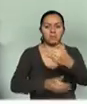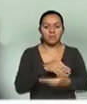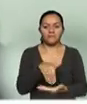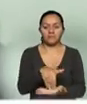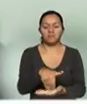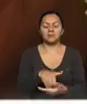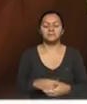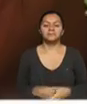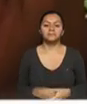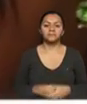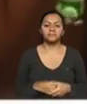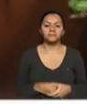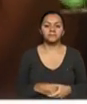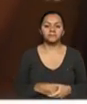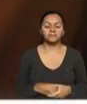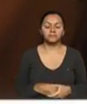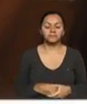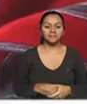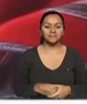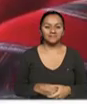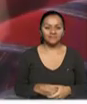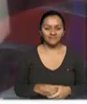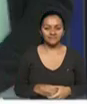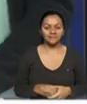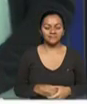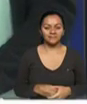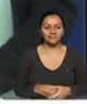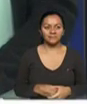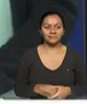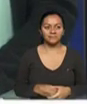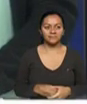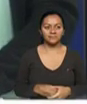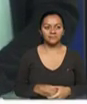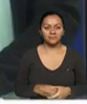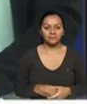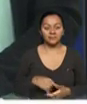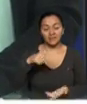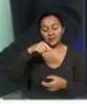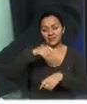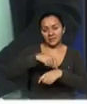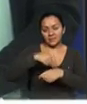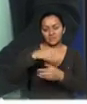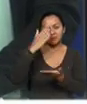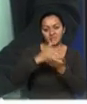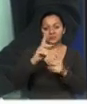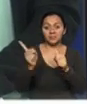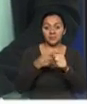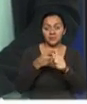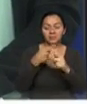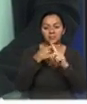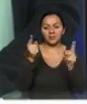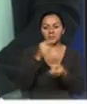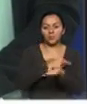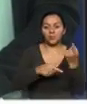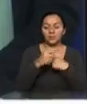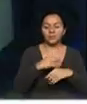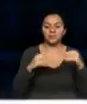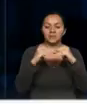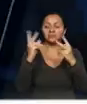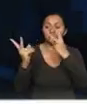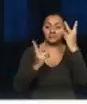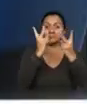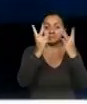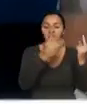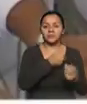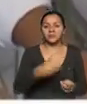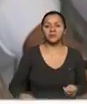firme. Caterine Morejón, Noticiero Ciudadano. Es tiempo de hacer una pausa. Al volver le contamos sobre el recorrido que